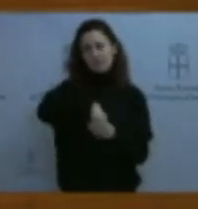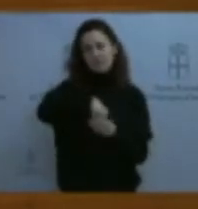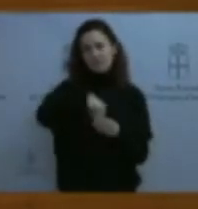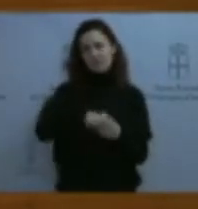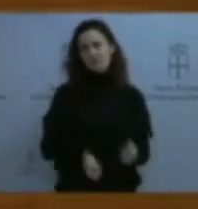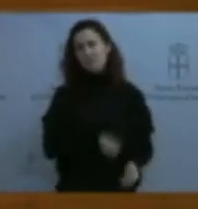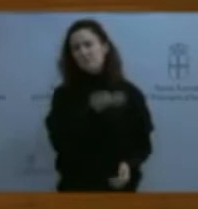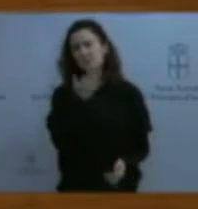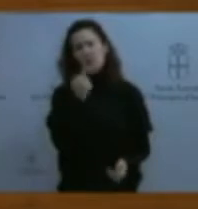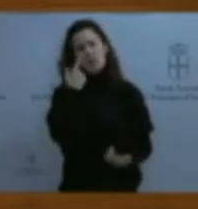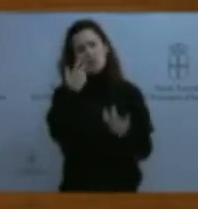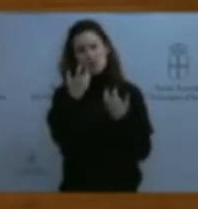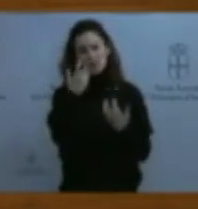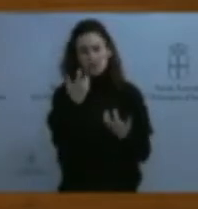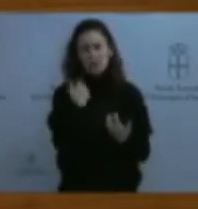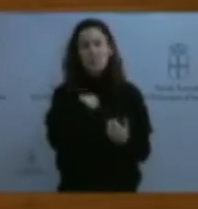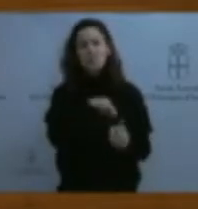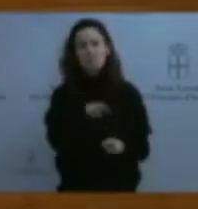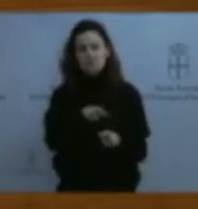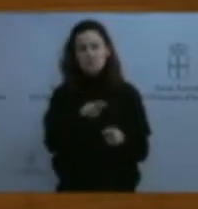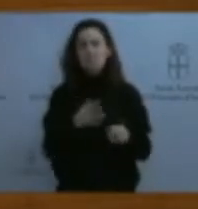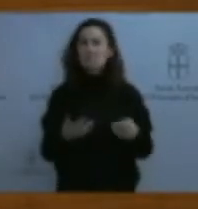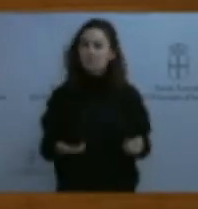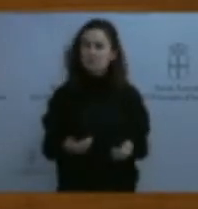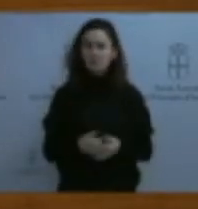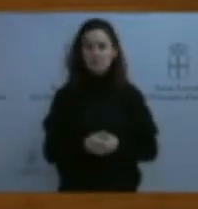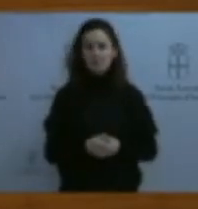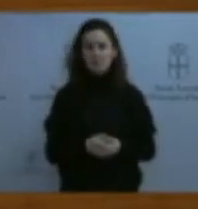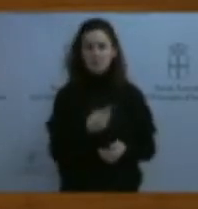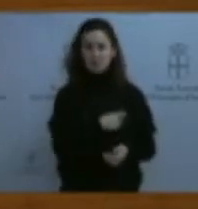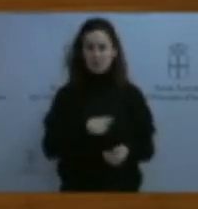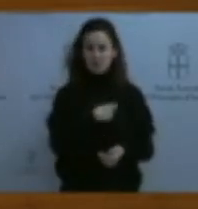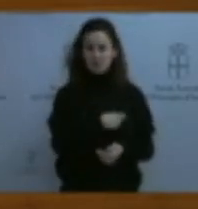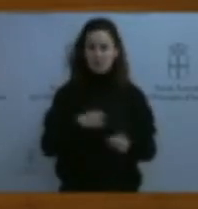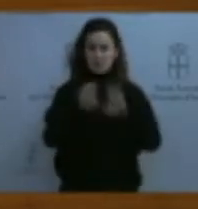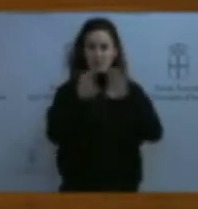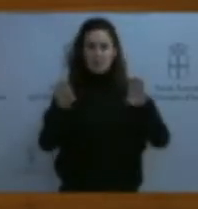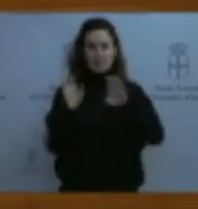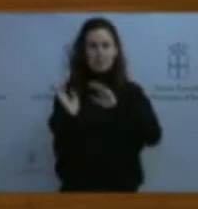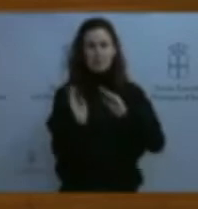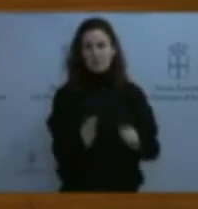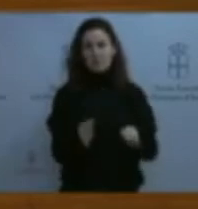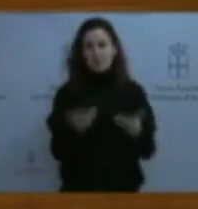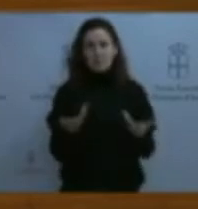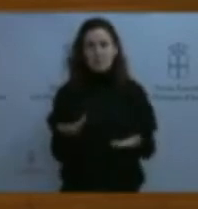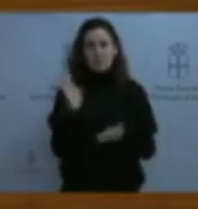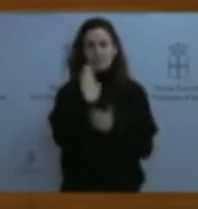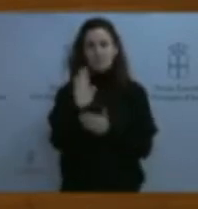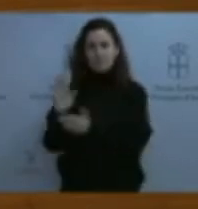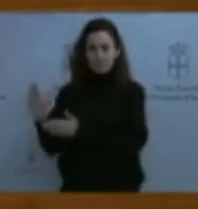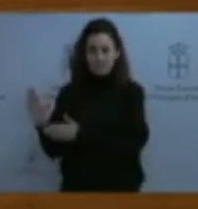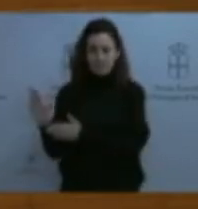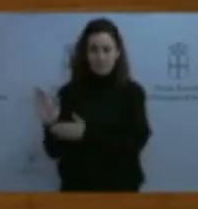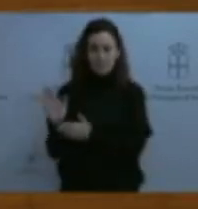vocacional. Eso es lo que yo encuentro. Encuentro también un comité de empresa con unos representantes de